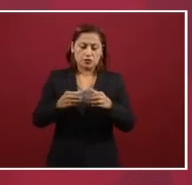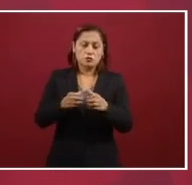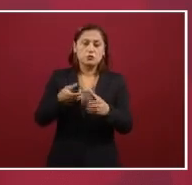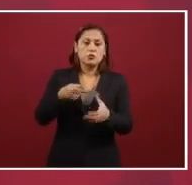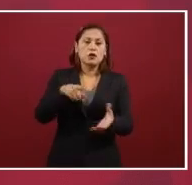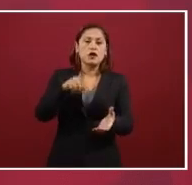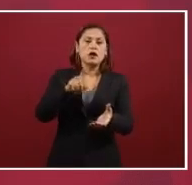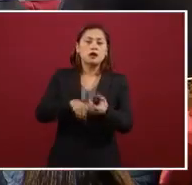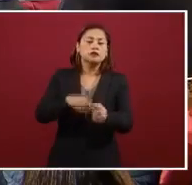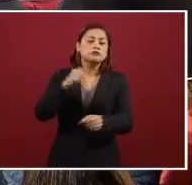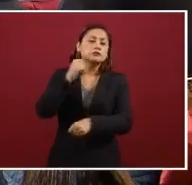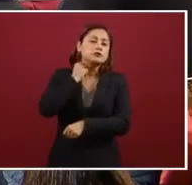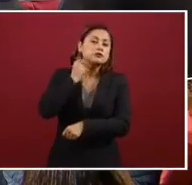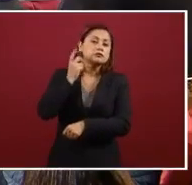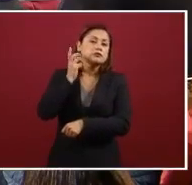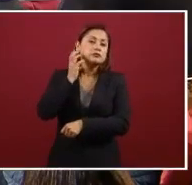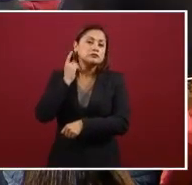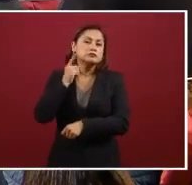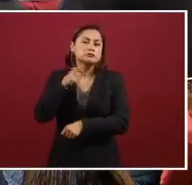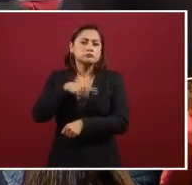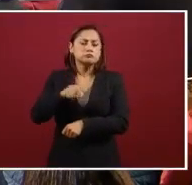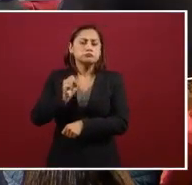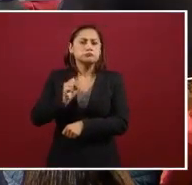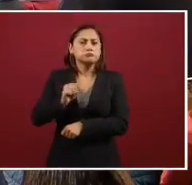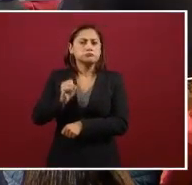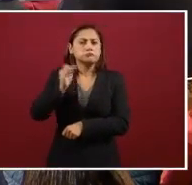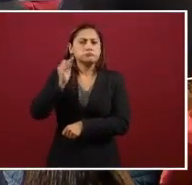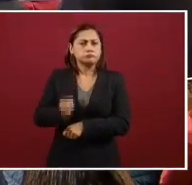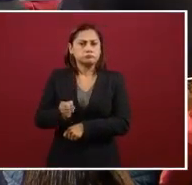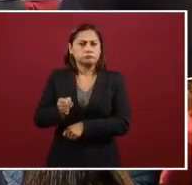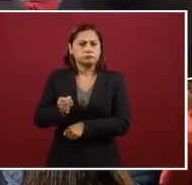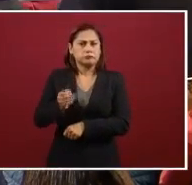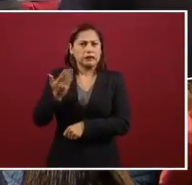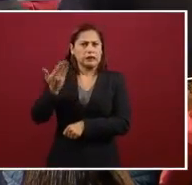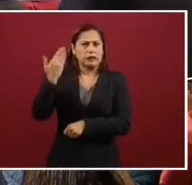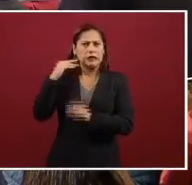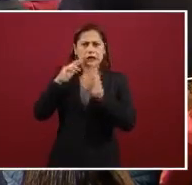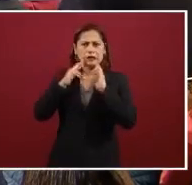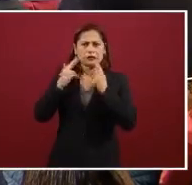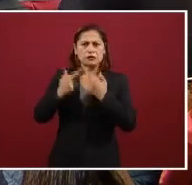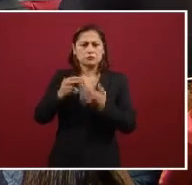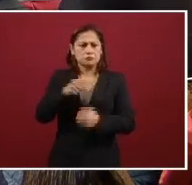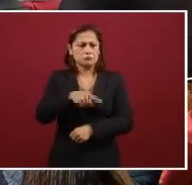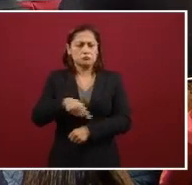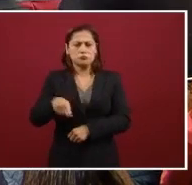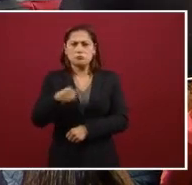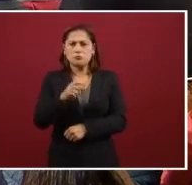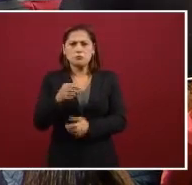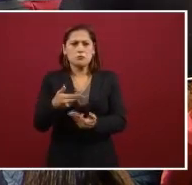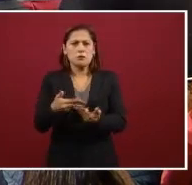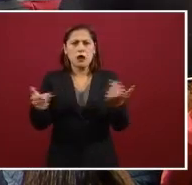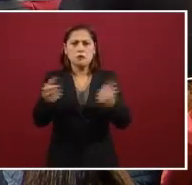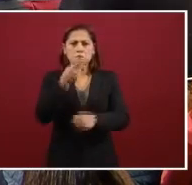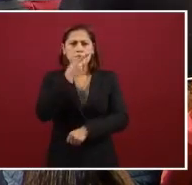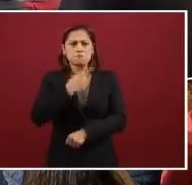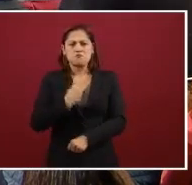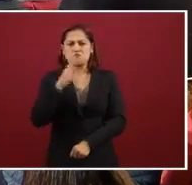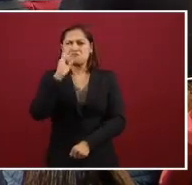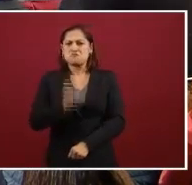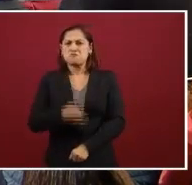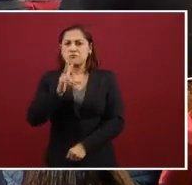Unión. En mi reunión, ninguna fuerza política me dijo que estaban en contra de esas inversiones. Pero